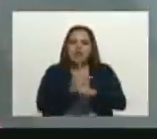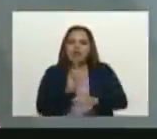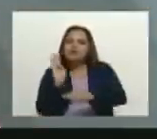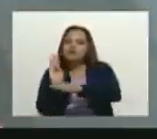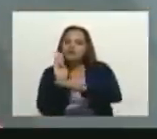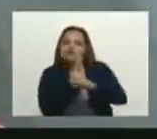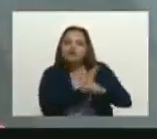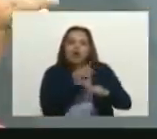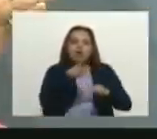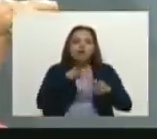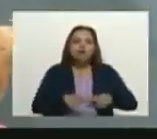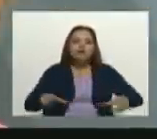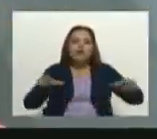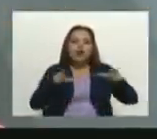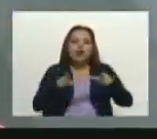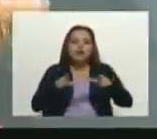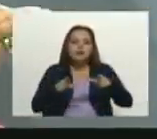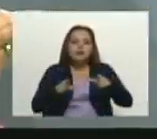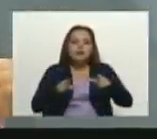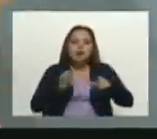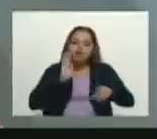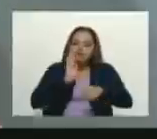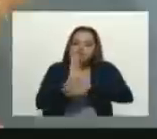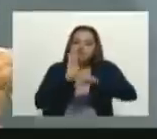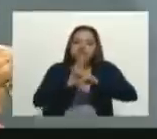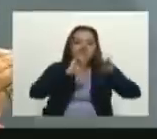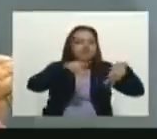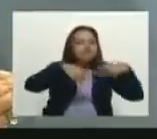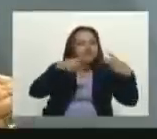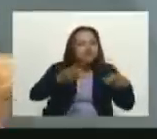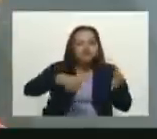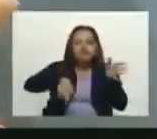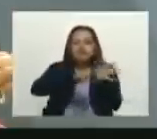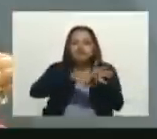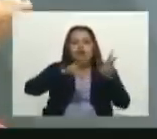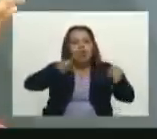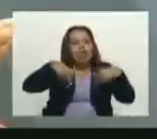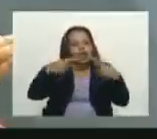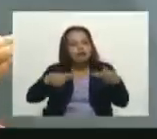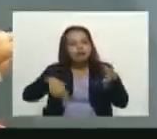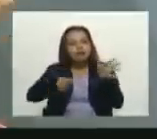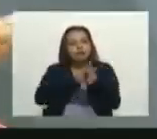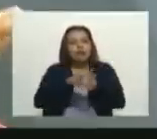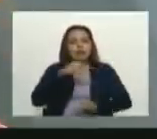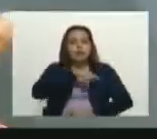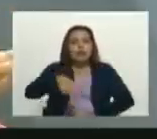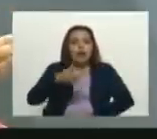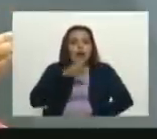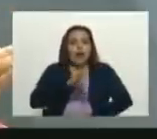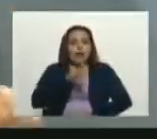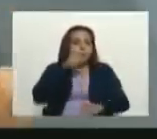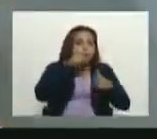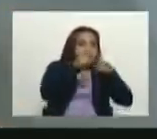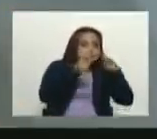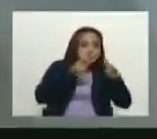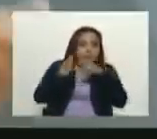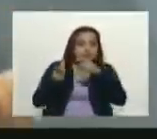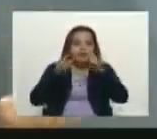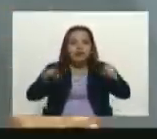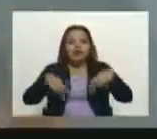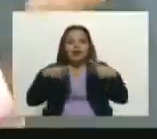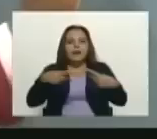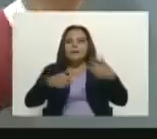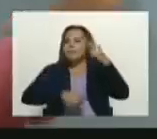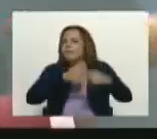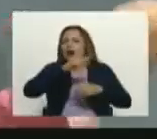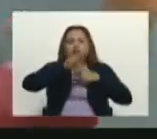Mantenimiento, mantenimiento, mantenimiento, mantenimiento. Si nosotros estamos pendientes del mantenimiento, más